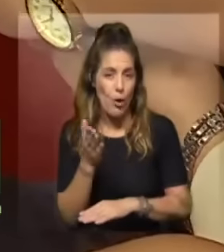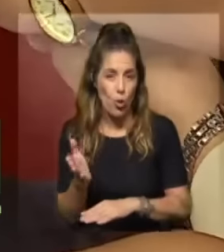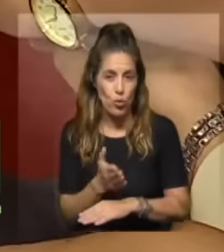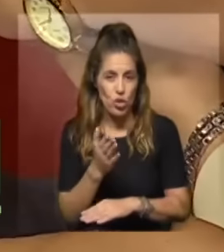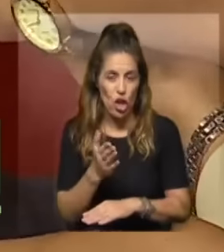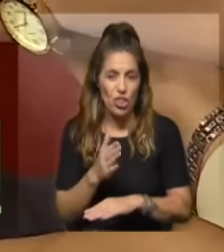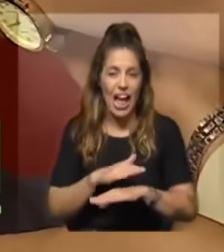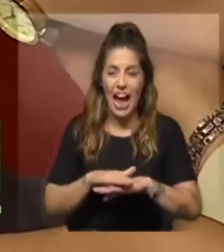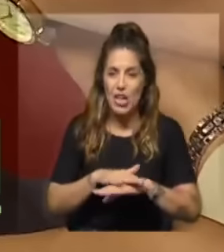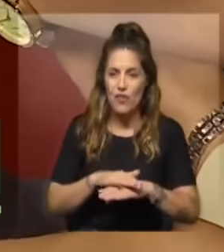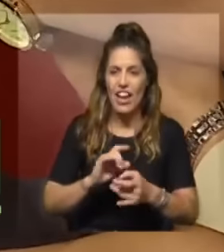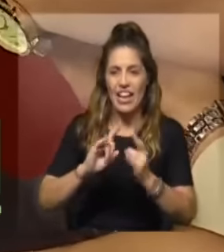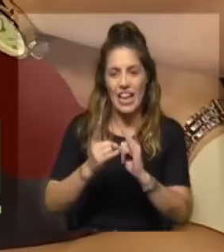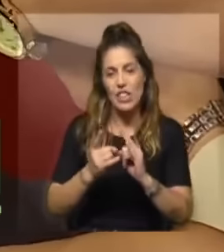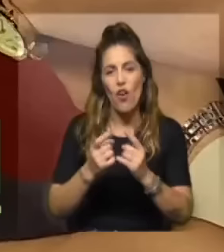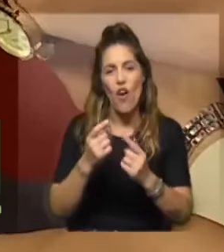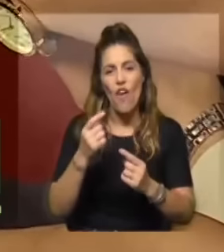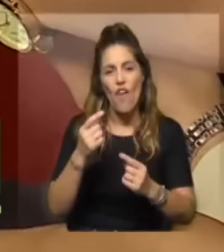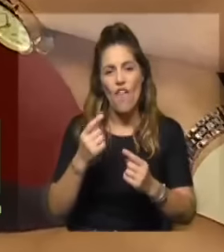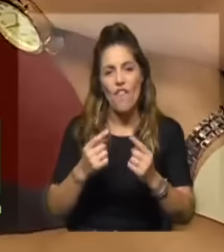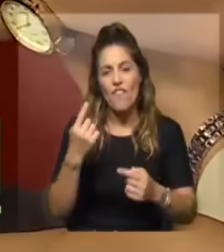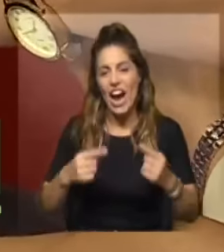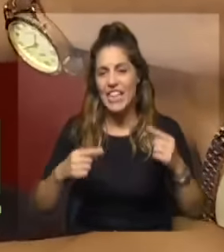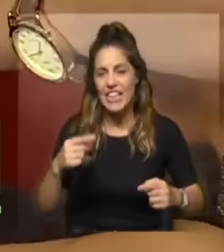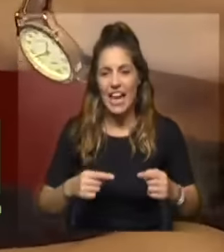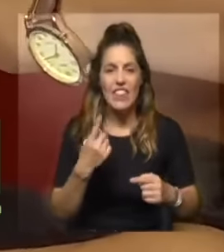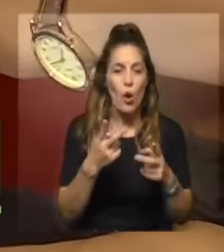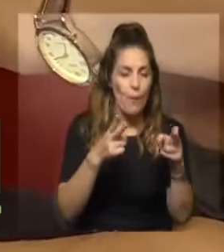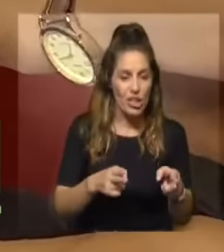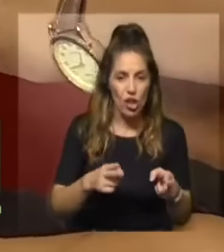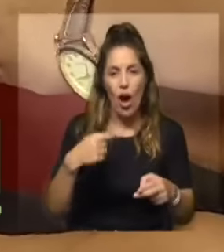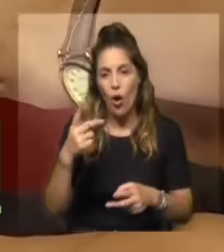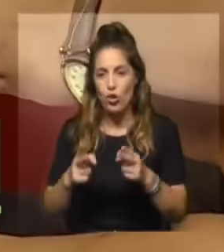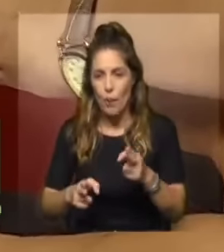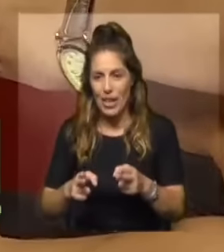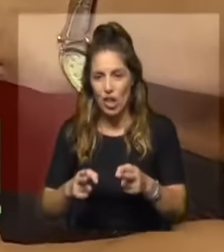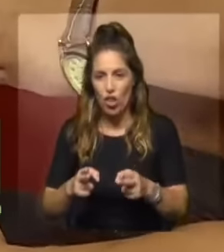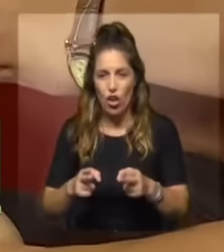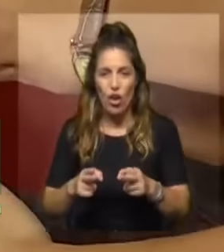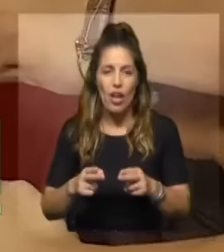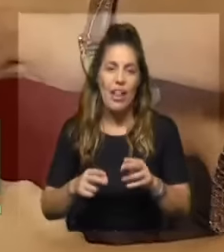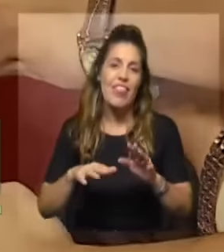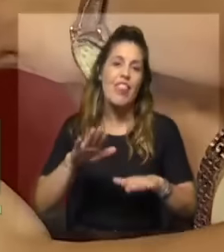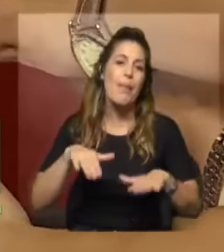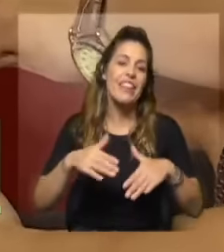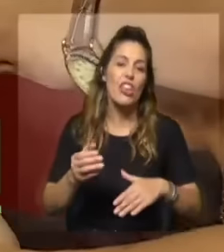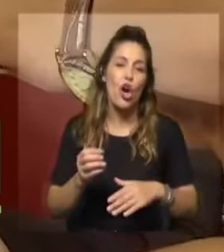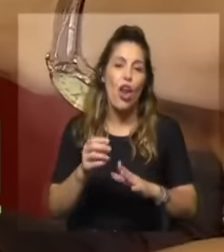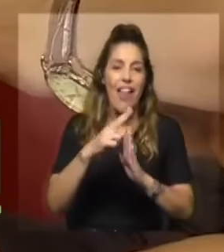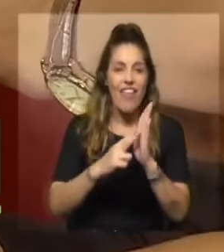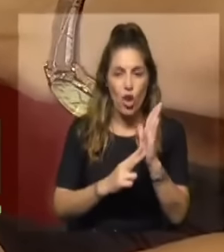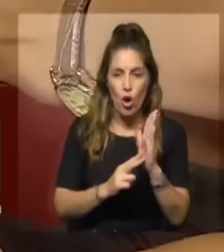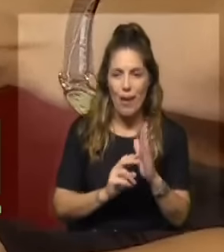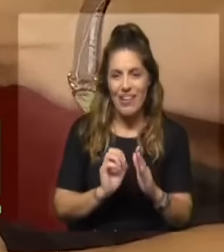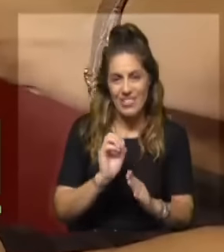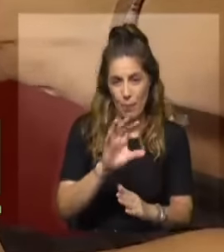legisl varía mucho de un periodo a otro según las normas que se envían verdad porque